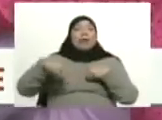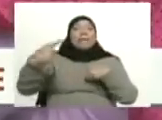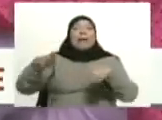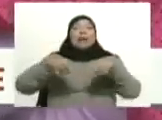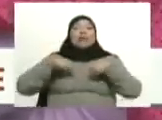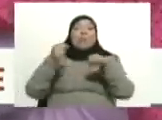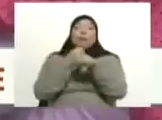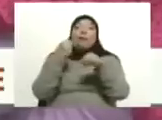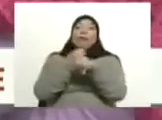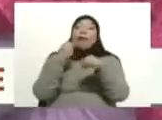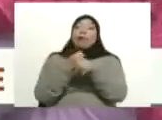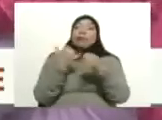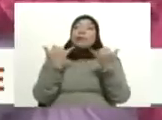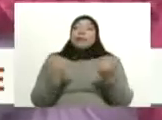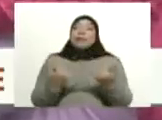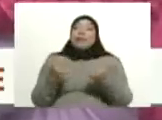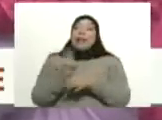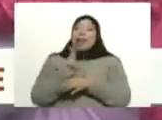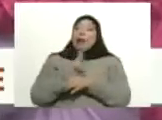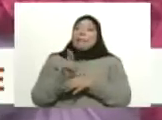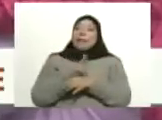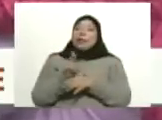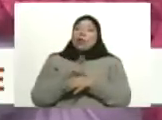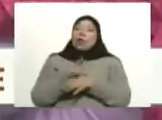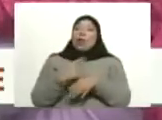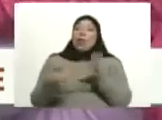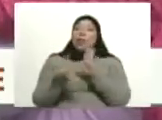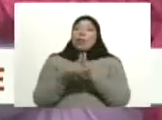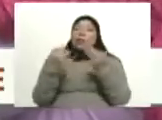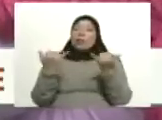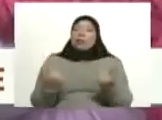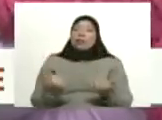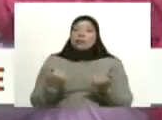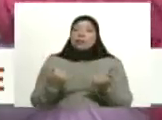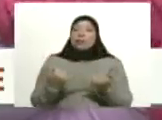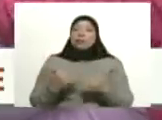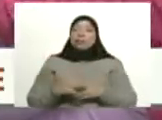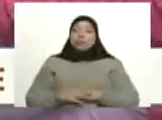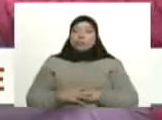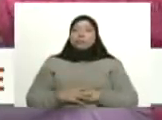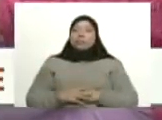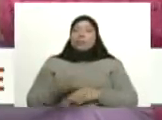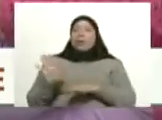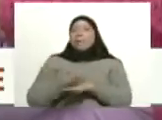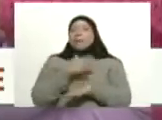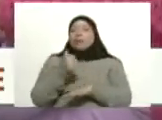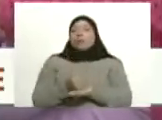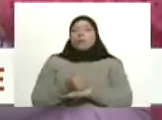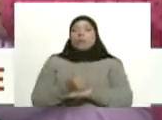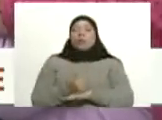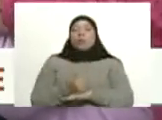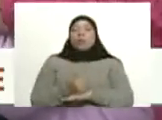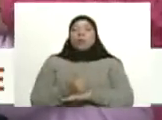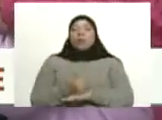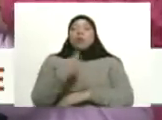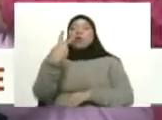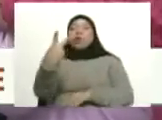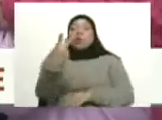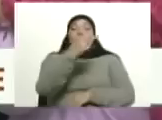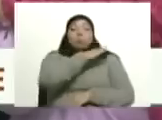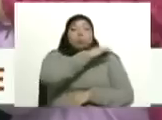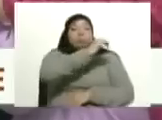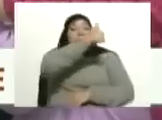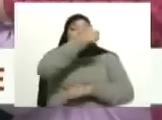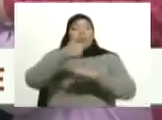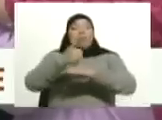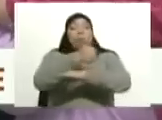Tiene que asumir mañana mismo, porque así está establecido de manera legal. Asume mañana los 5 rectores principales. Hay 2 rectores que deben